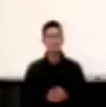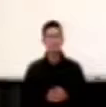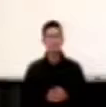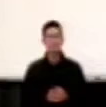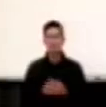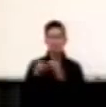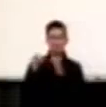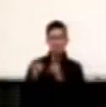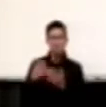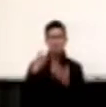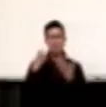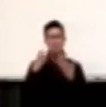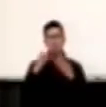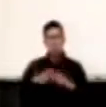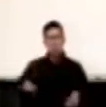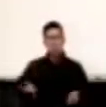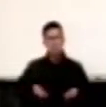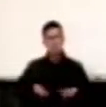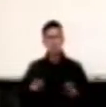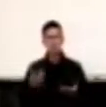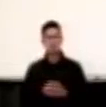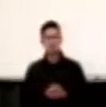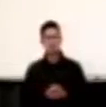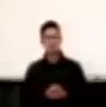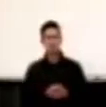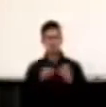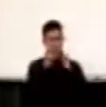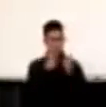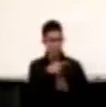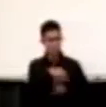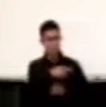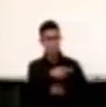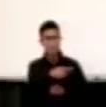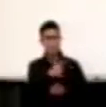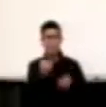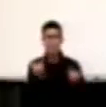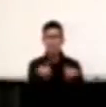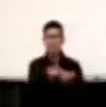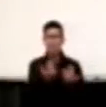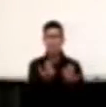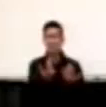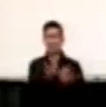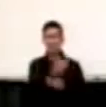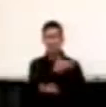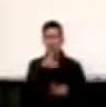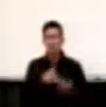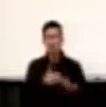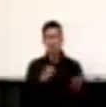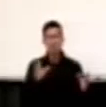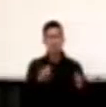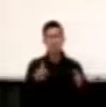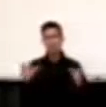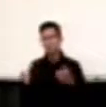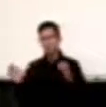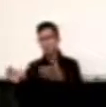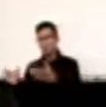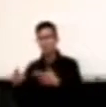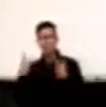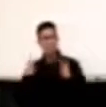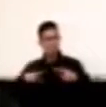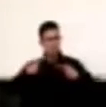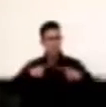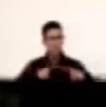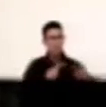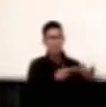de un colectivo social está compuesto por personas, todo lo componemos las personas. Si cada uno